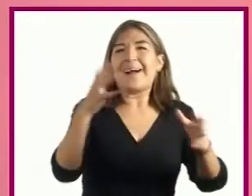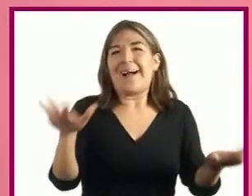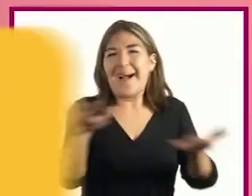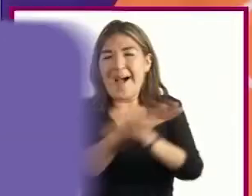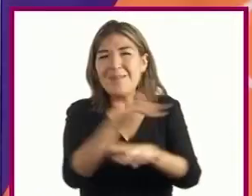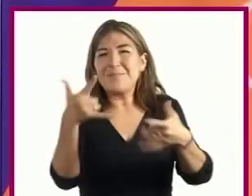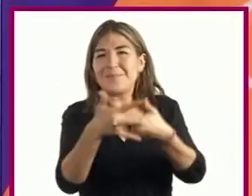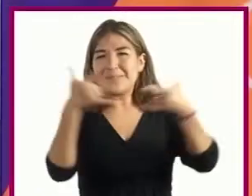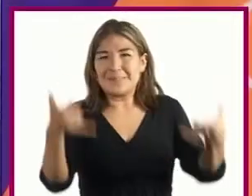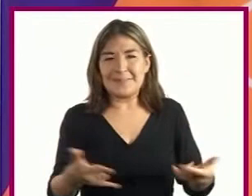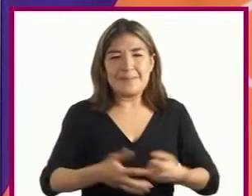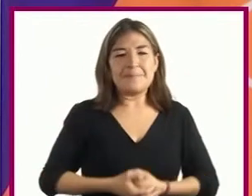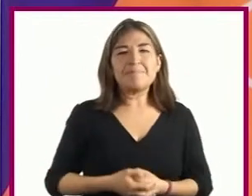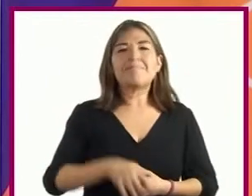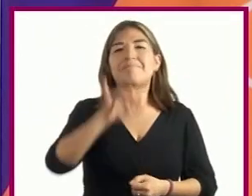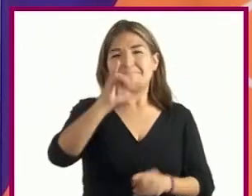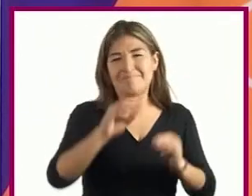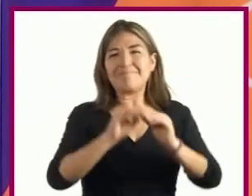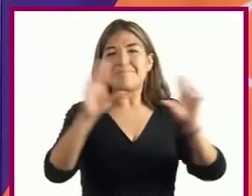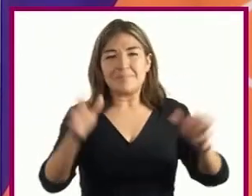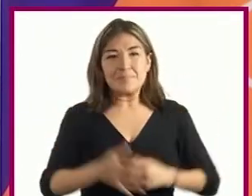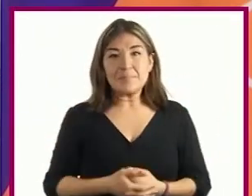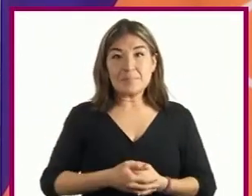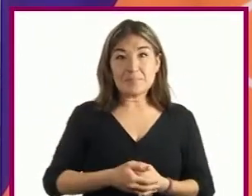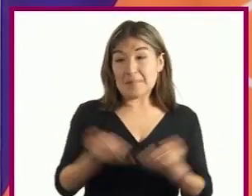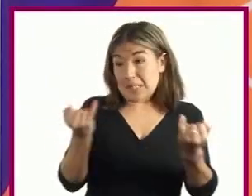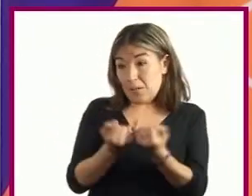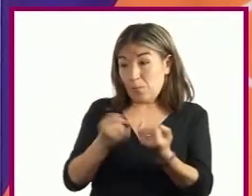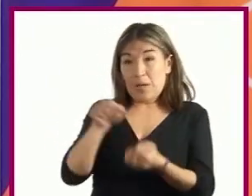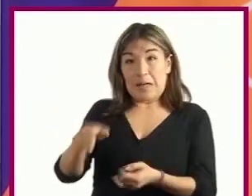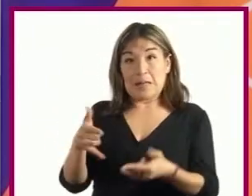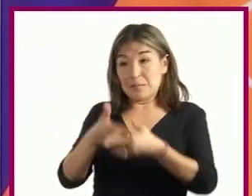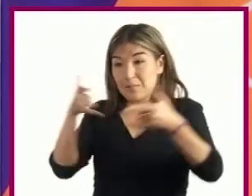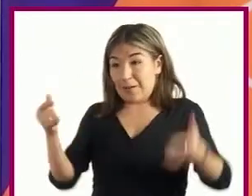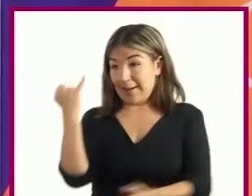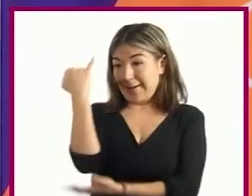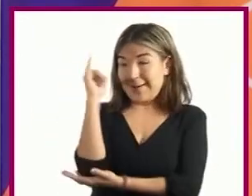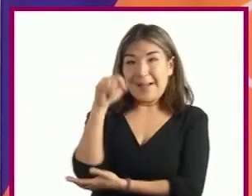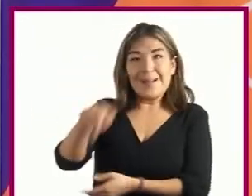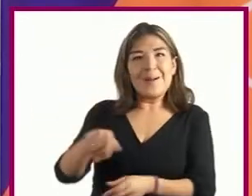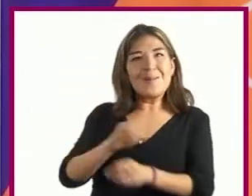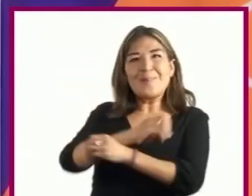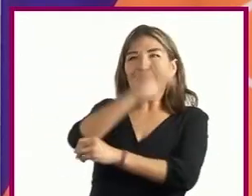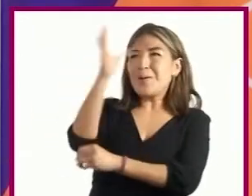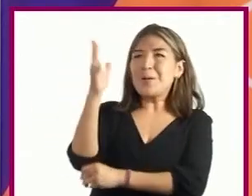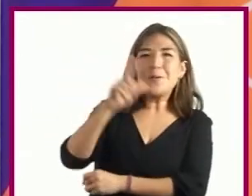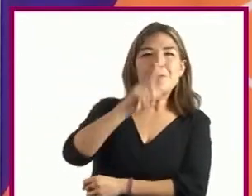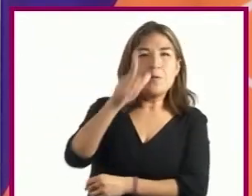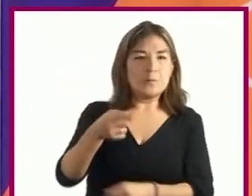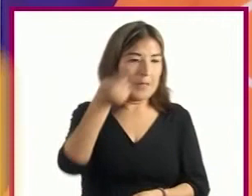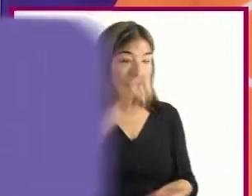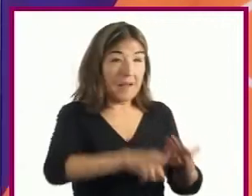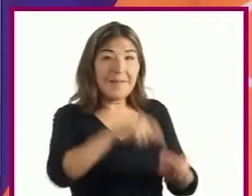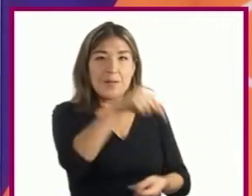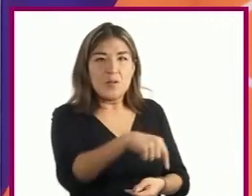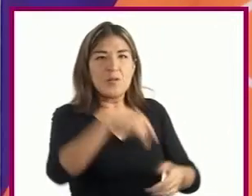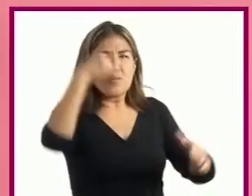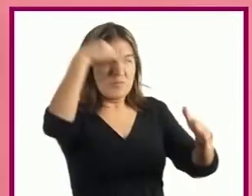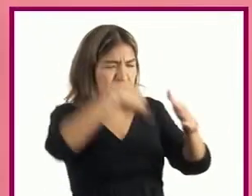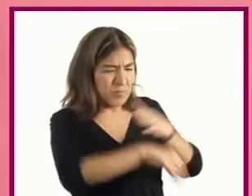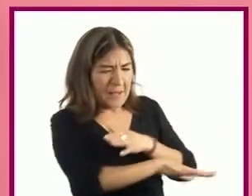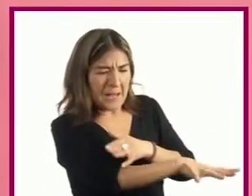historieta. Claro, porque no es lo mismo que una historia suceda en un jardín pleno de luz que en un sótano oscuro y